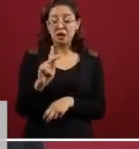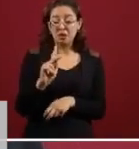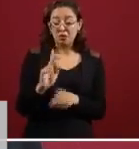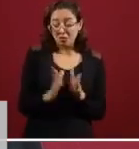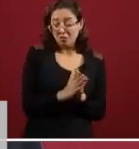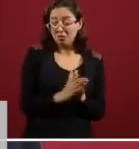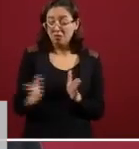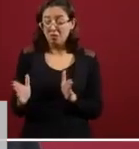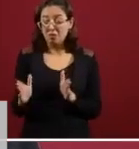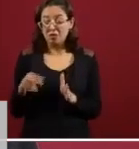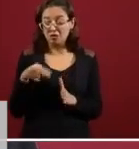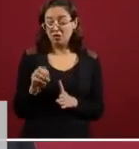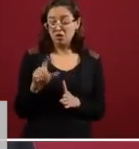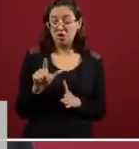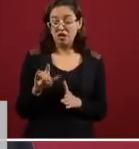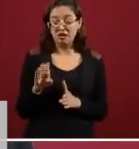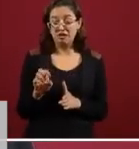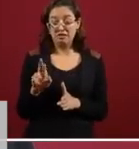tan grande